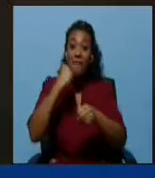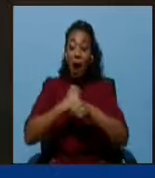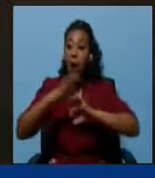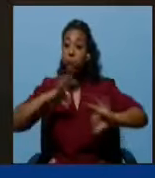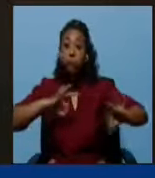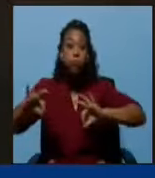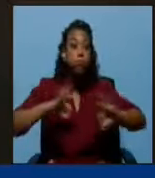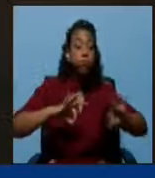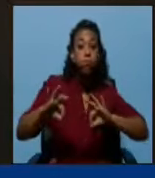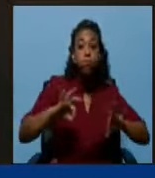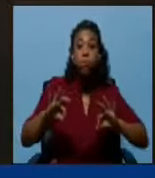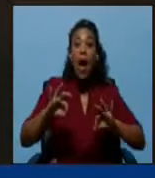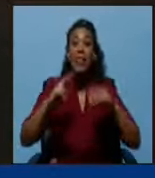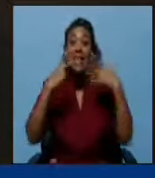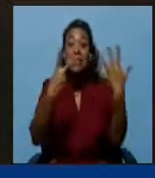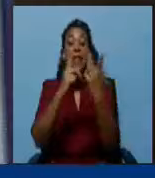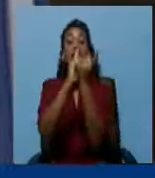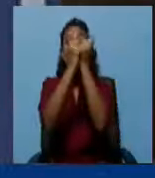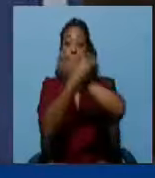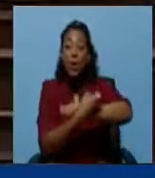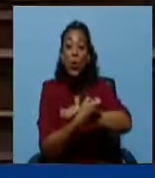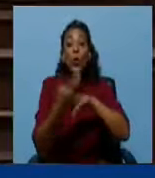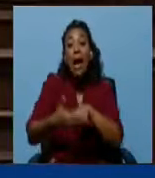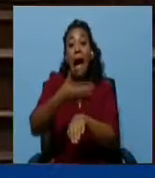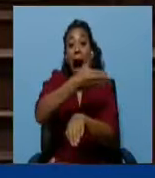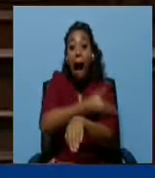cada una de las 7 transformaciones.